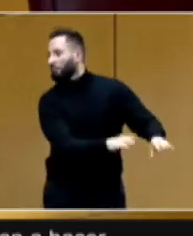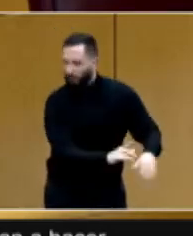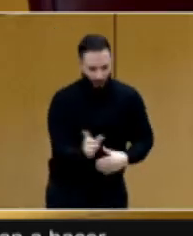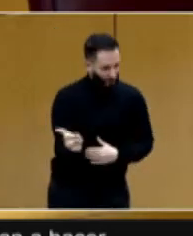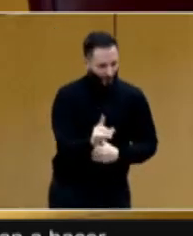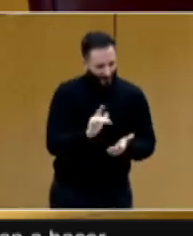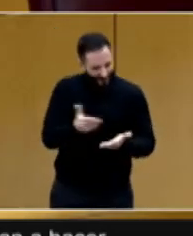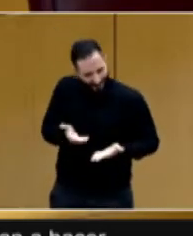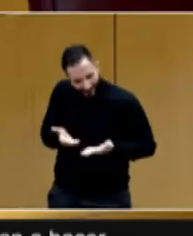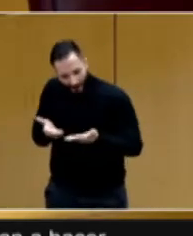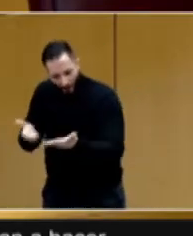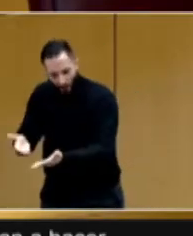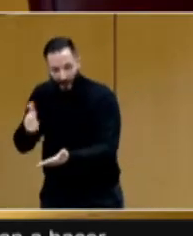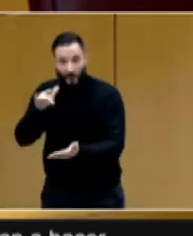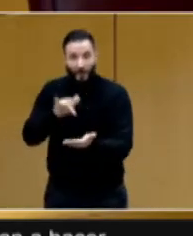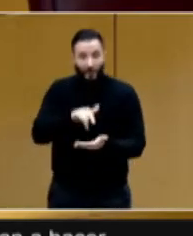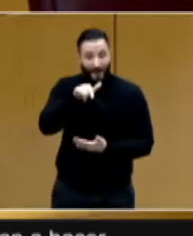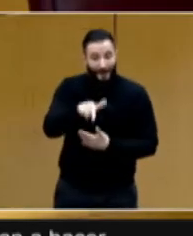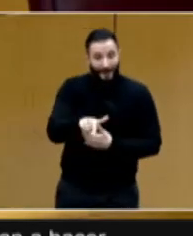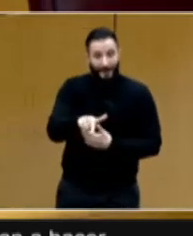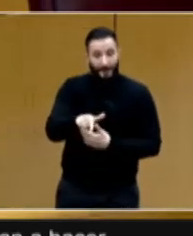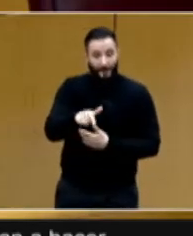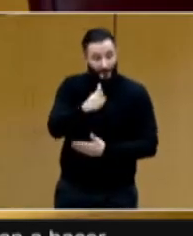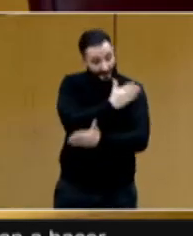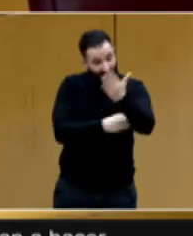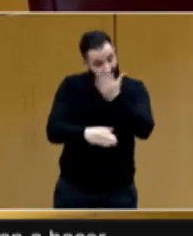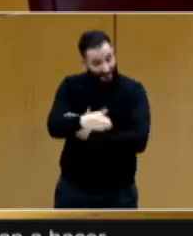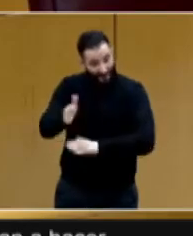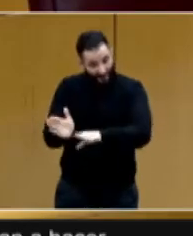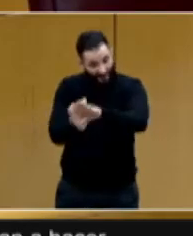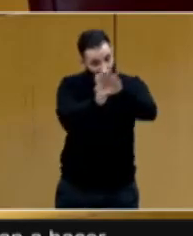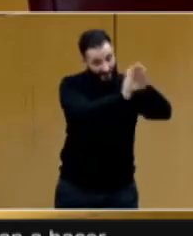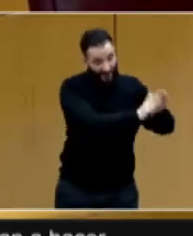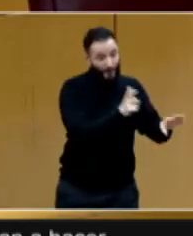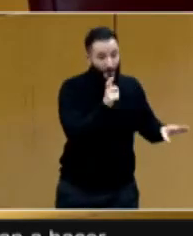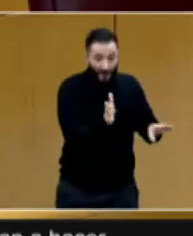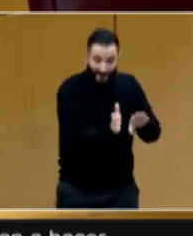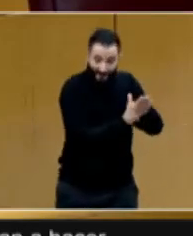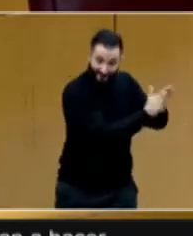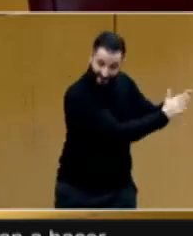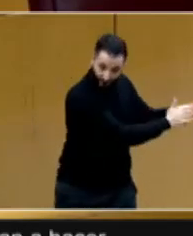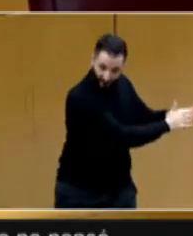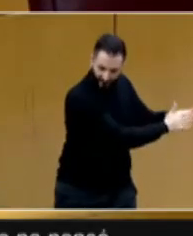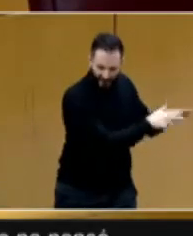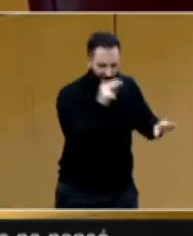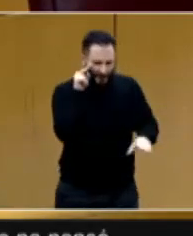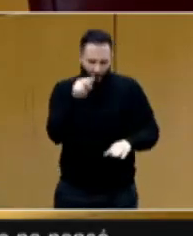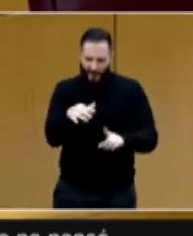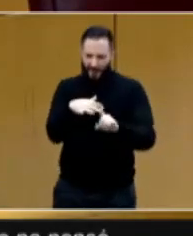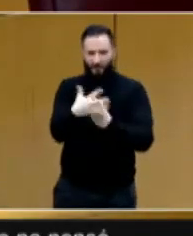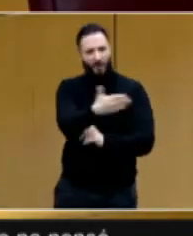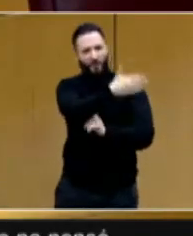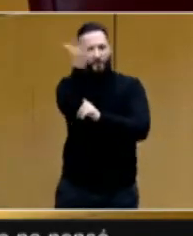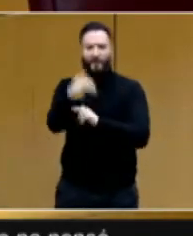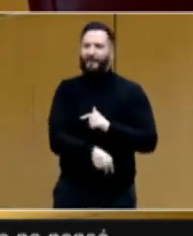le ayuden no Entonces cuando uno abstrae en el tema de la discapacidad la variable de la discapacidad y ve las reglas generales y